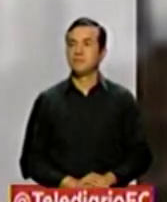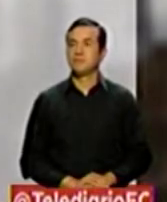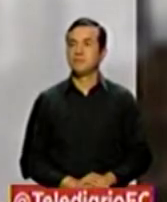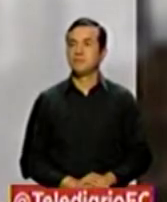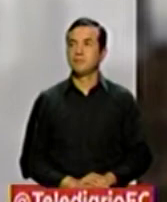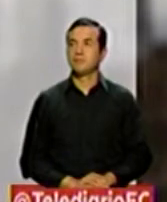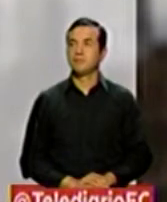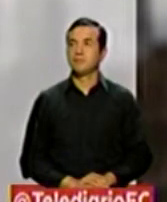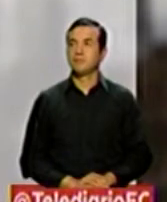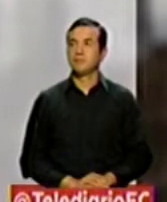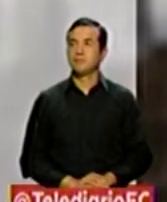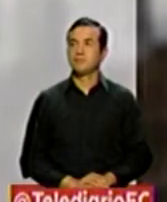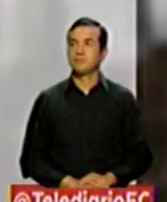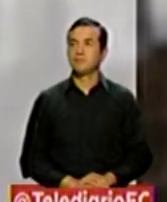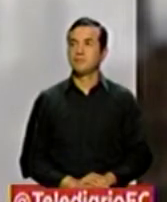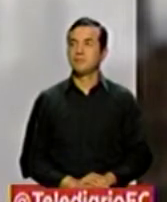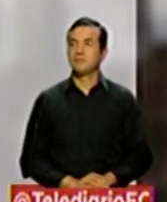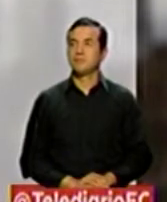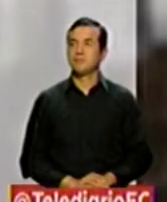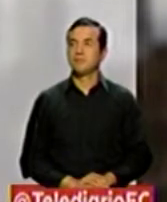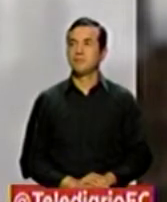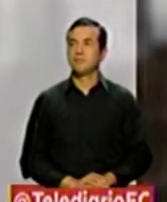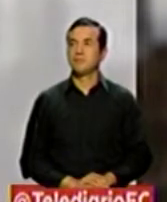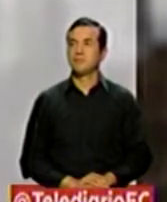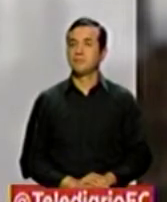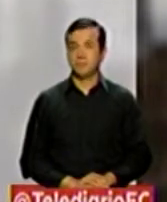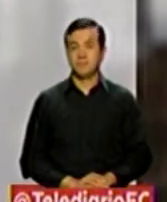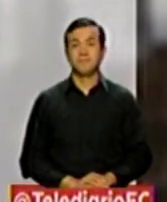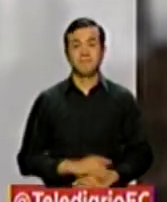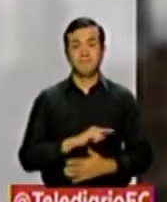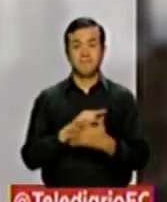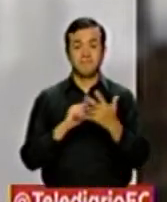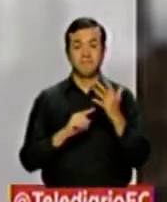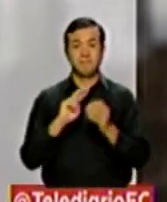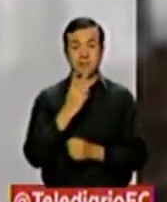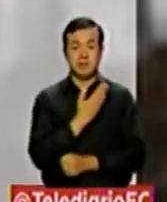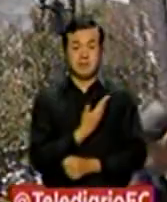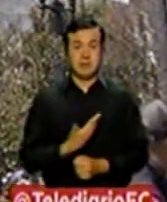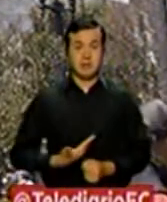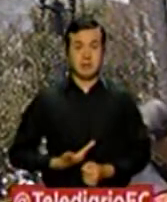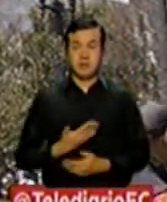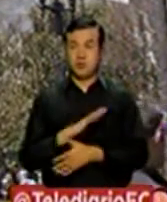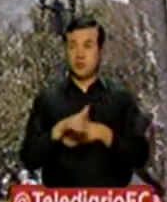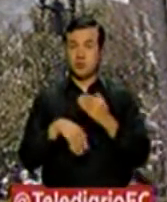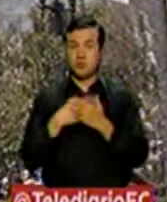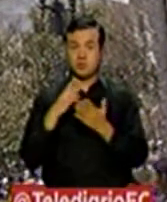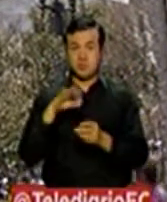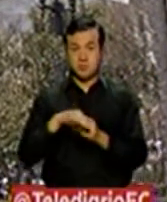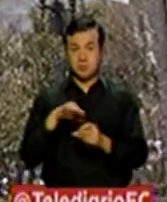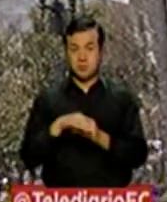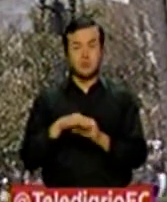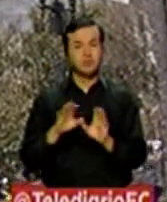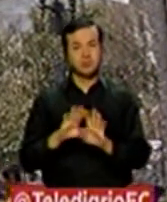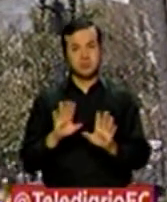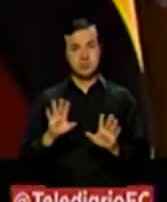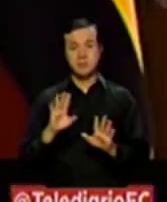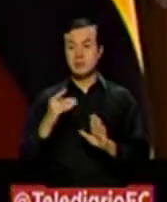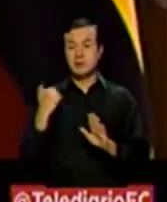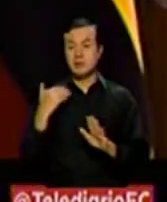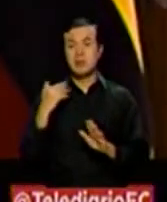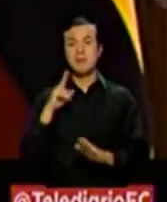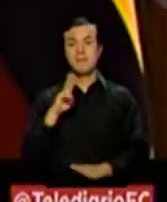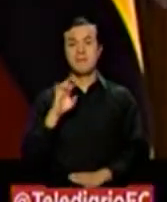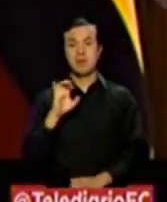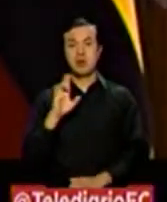Glass y María Alejandra Vicuña han ocupado el cargo, aunque no todos mediante elección popular. La más reciente fue